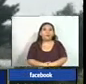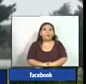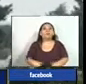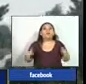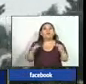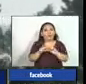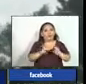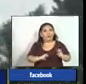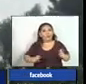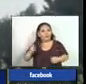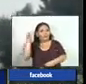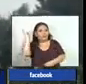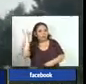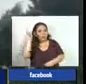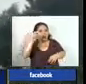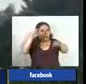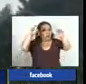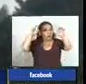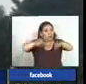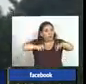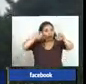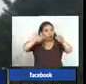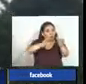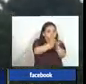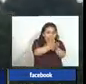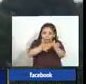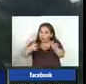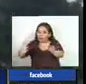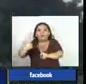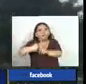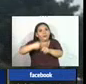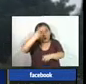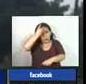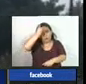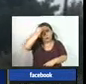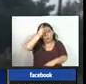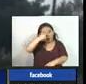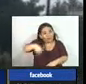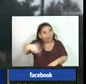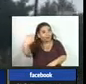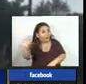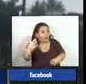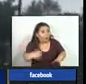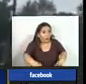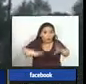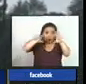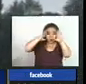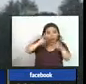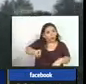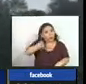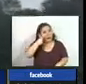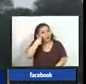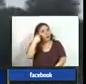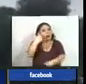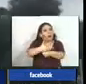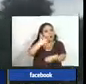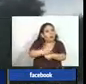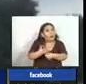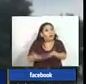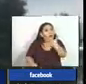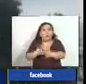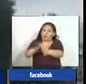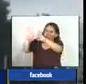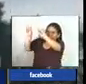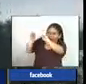también es que estas lluvias podrían persistir hasta el fin de semana. Por eso hay que mantener alerta en Guatemala porque pueden ocasionar derrumbes,